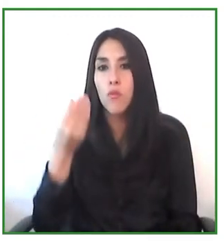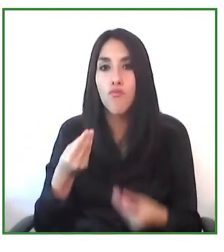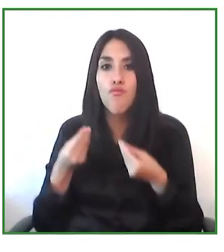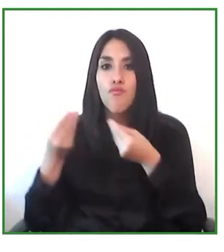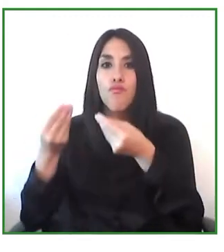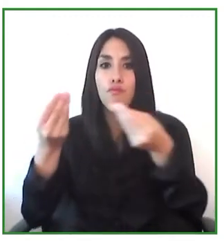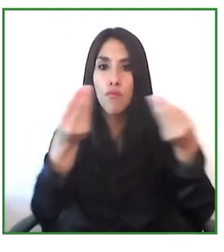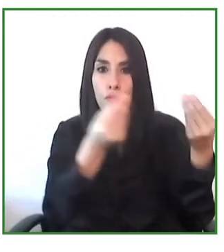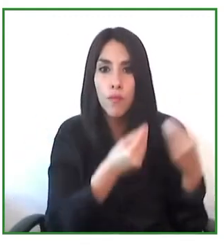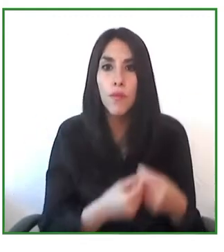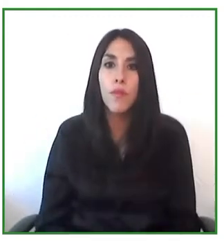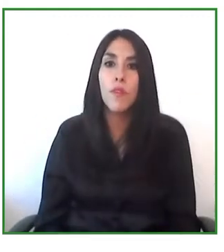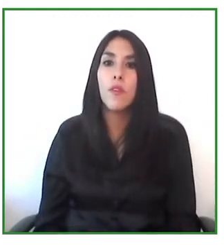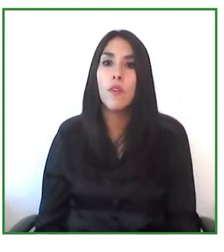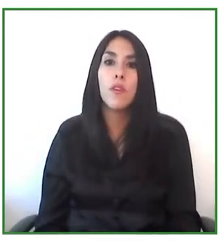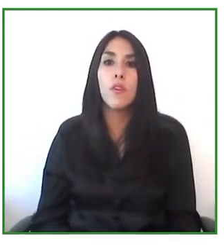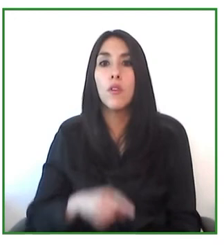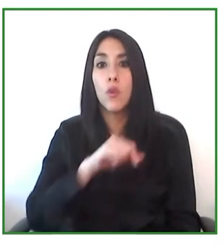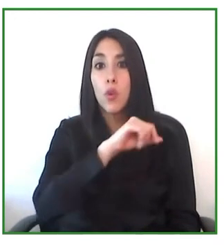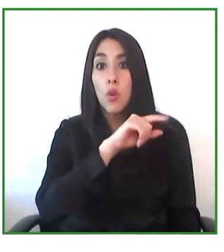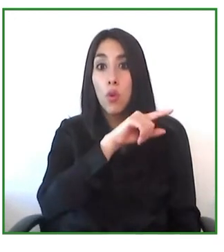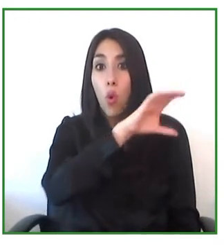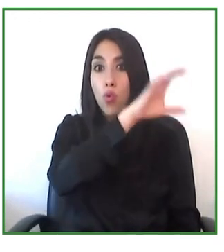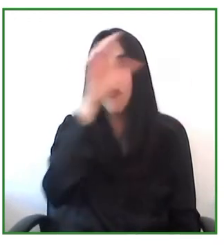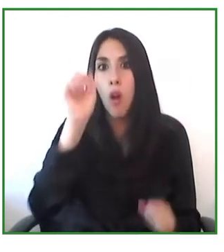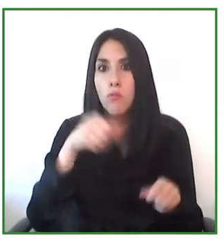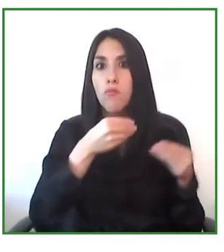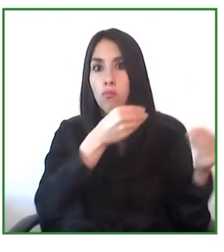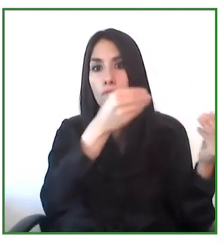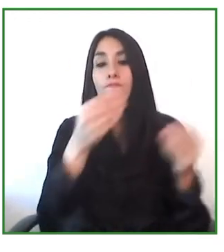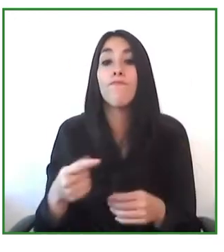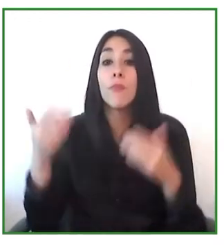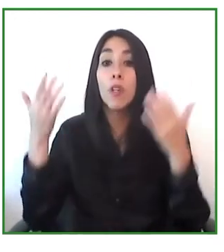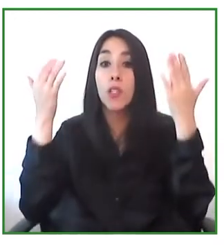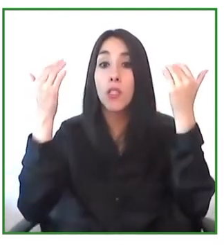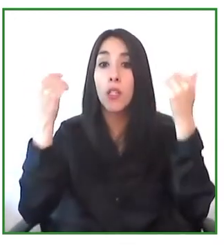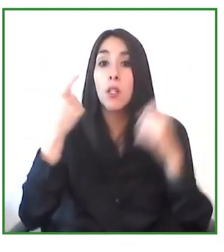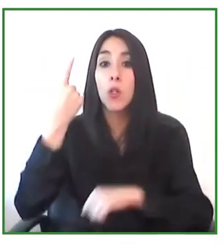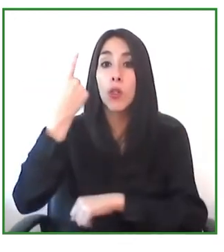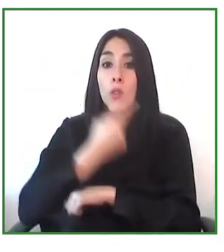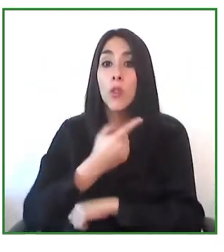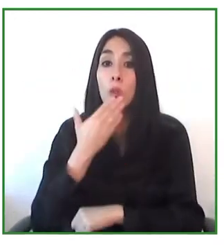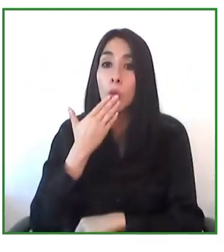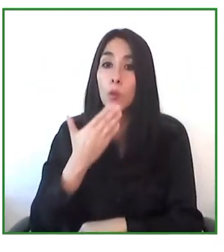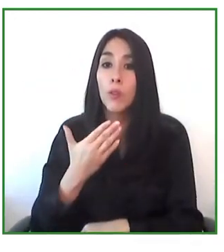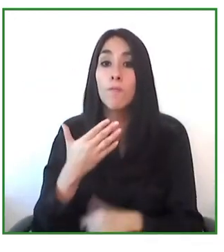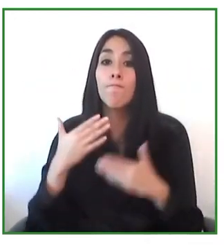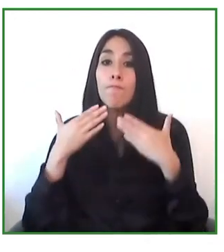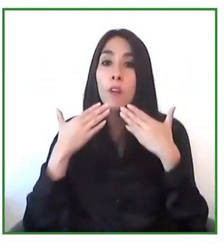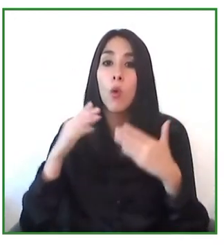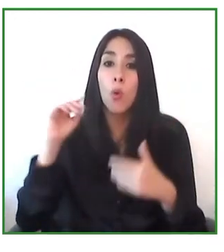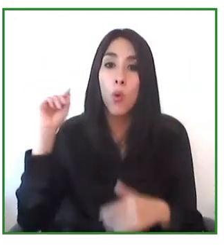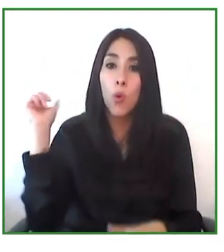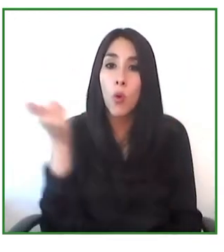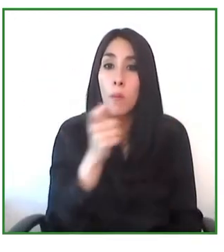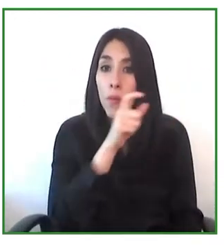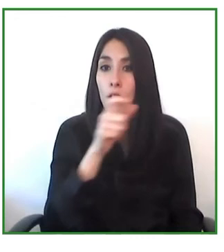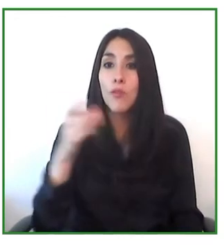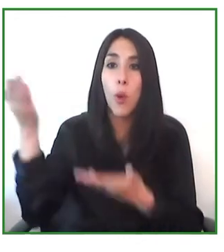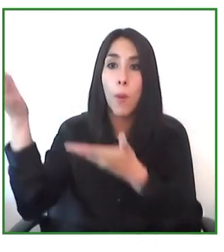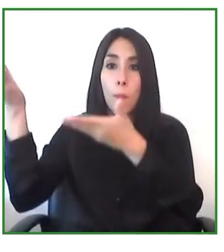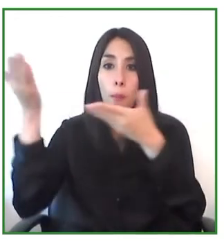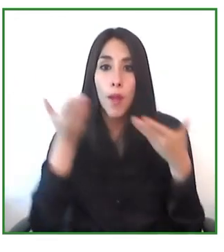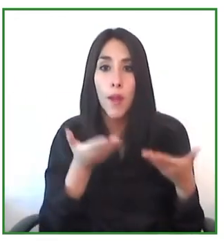despidiendo esta jornada. Quiero agradecerle a nuestros invitados, a nuestros panelistas, a